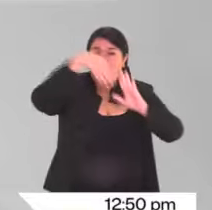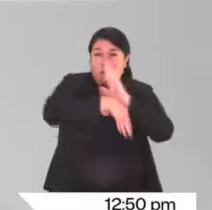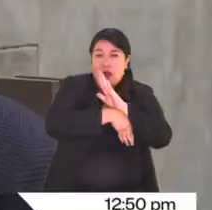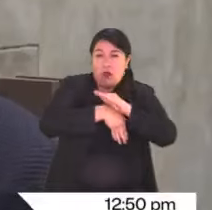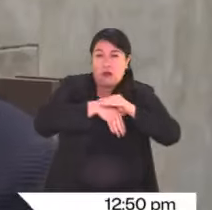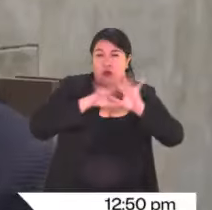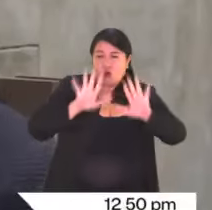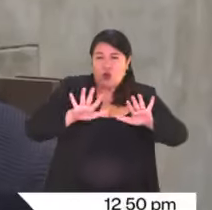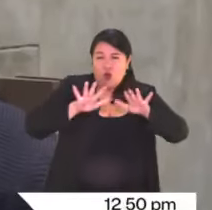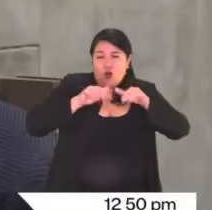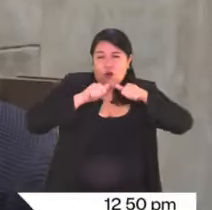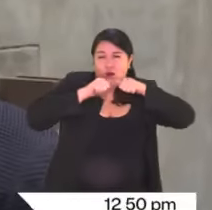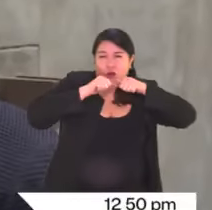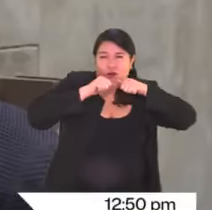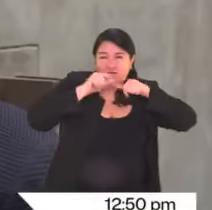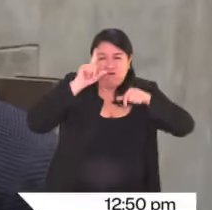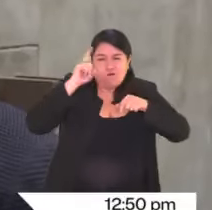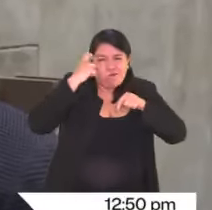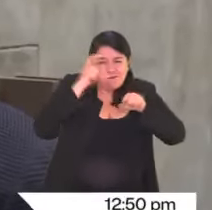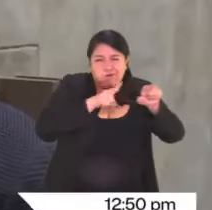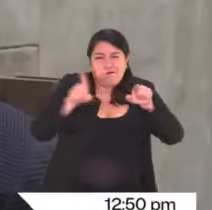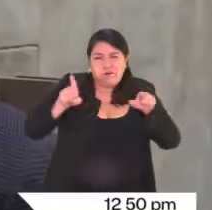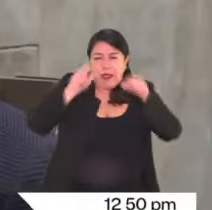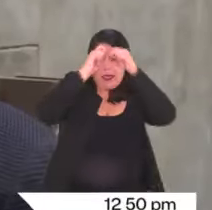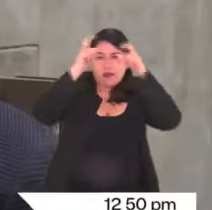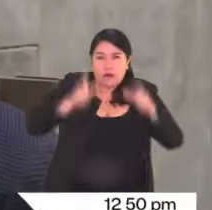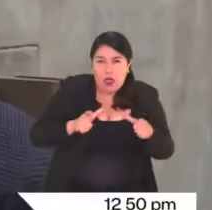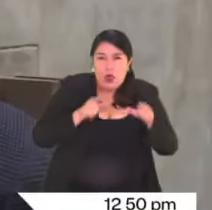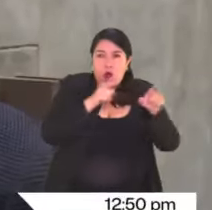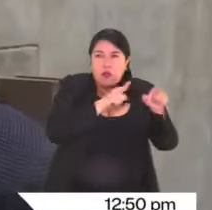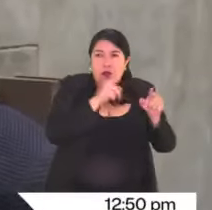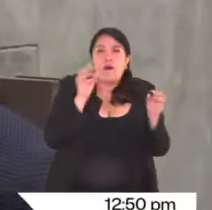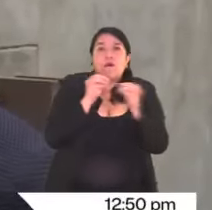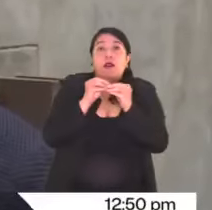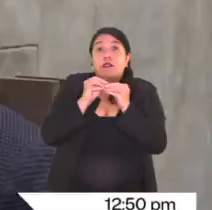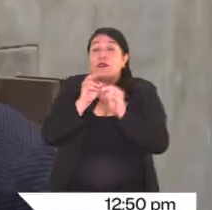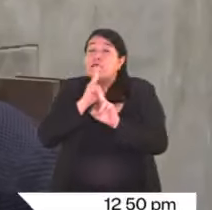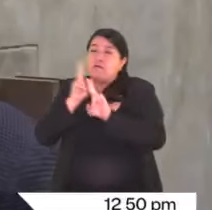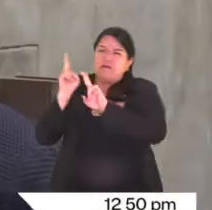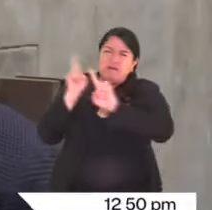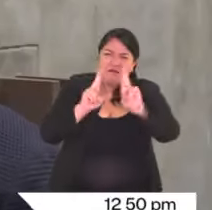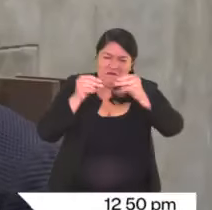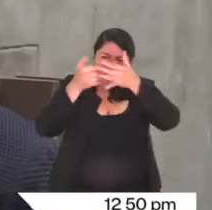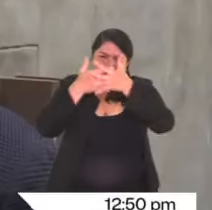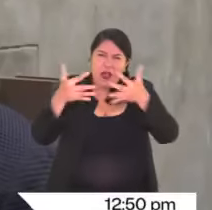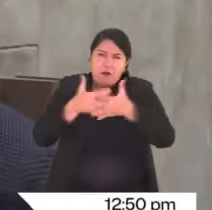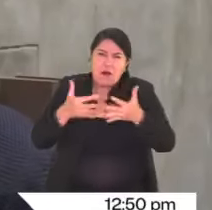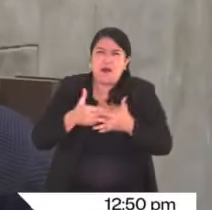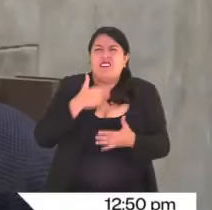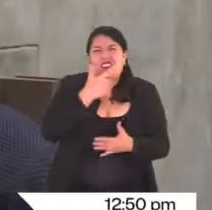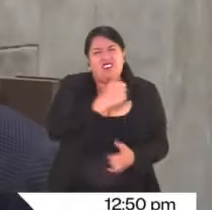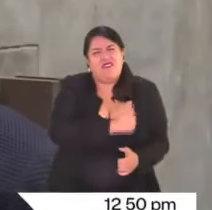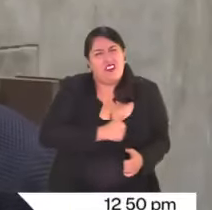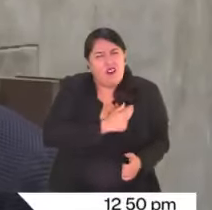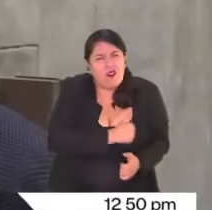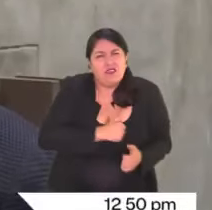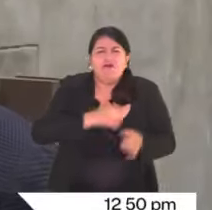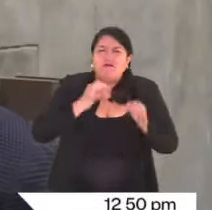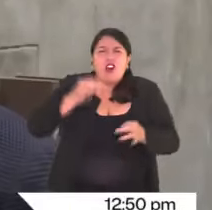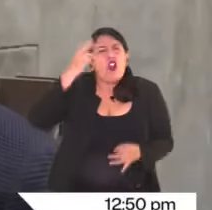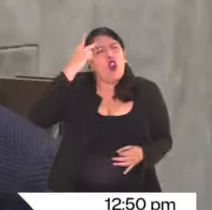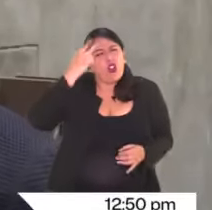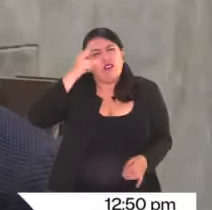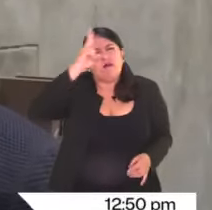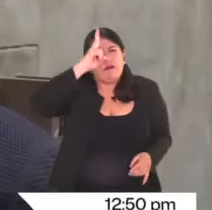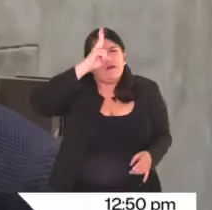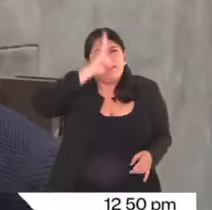del Estado el largo escrito fue respondido por otro largo trino de Gaviria en el que dio sensatez en el debate respetar